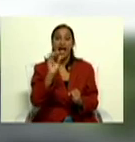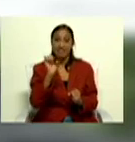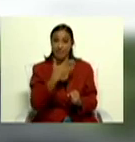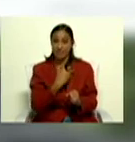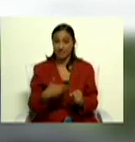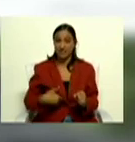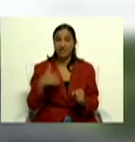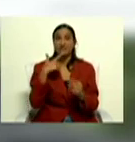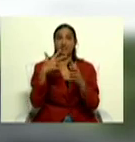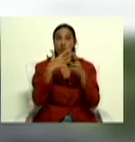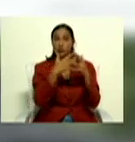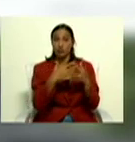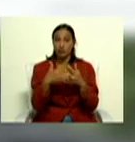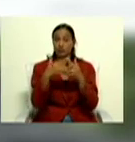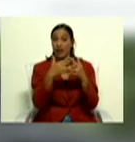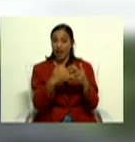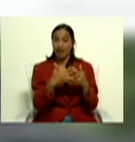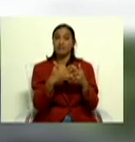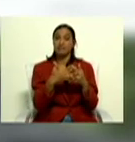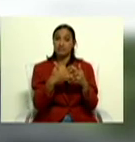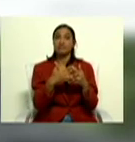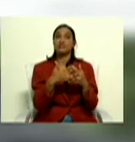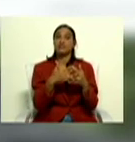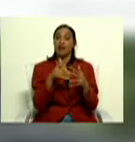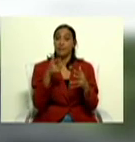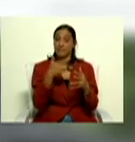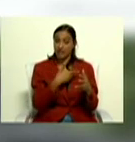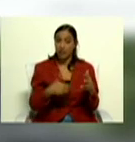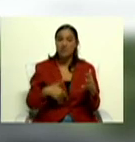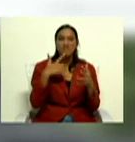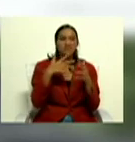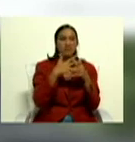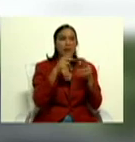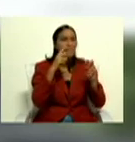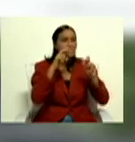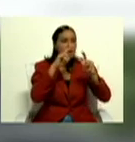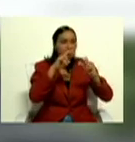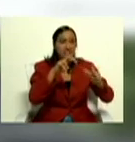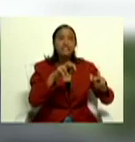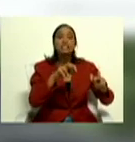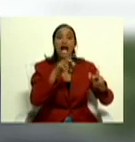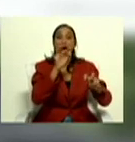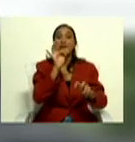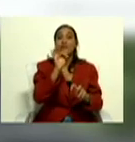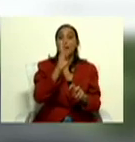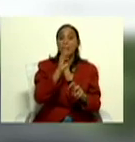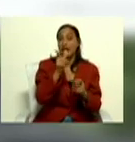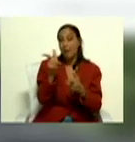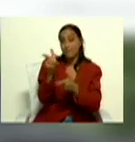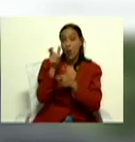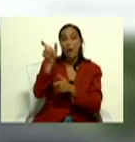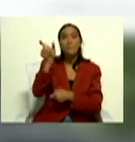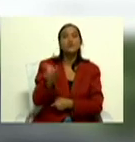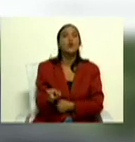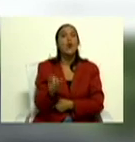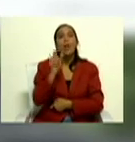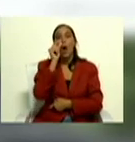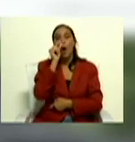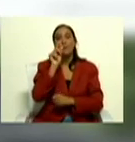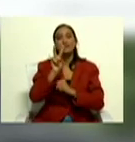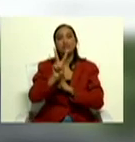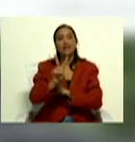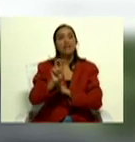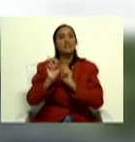pertenecientes a la Oficina Federal de Investigación de Estados Unidos terminaron con la vida de un hombre de 74 años identificado como